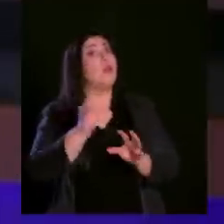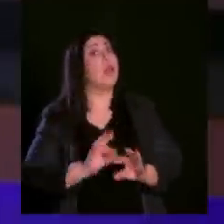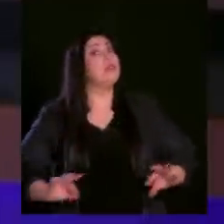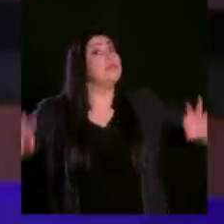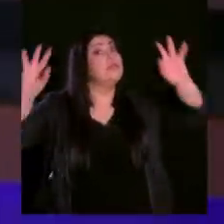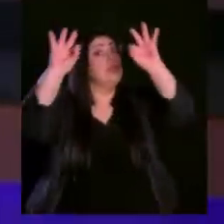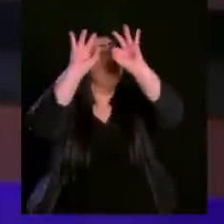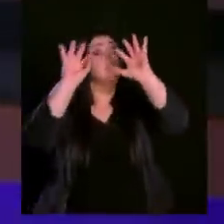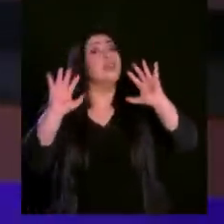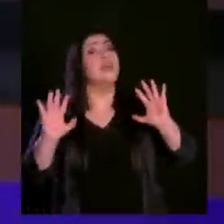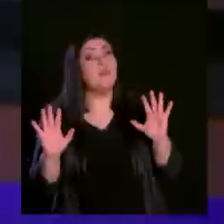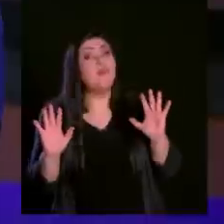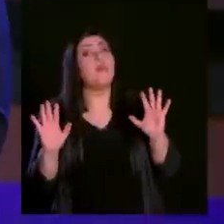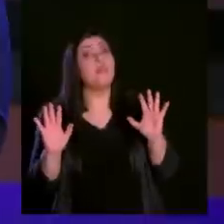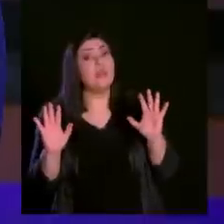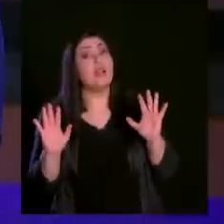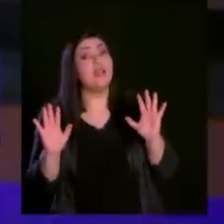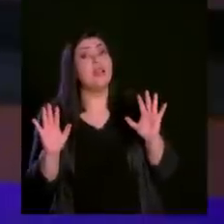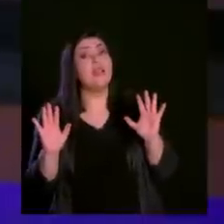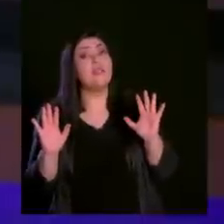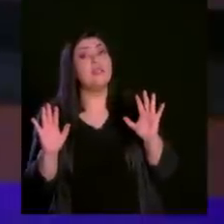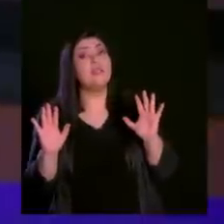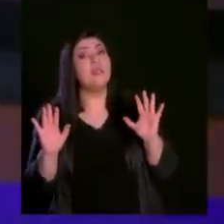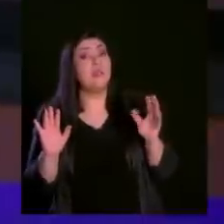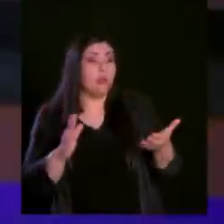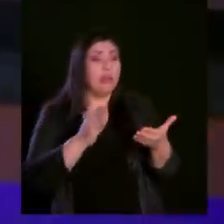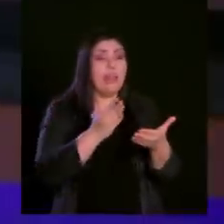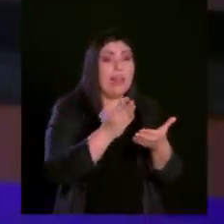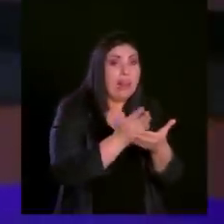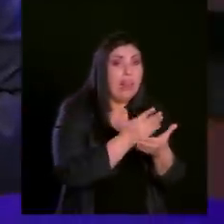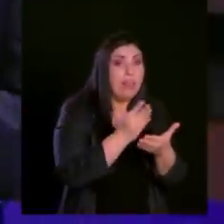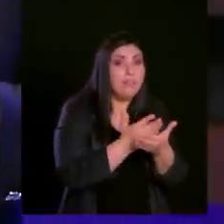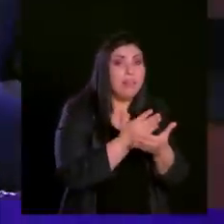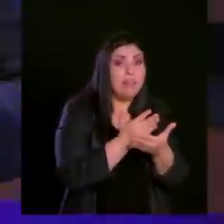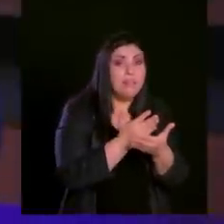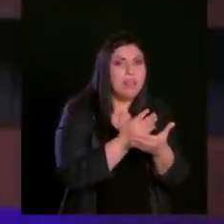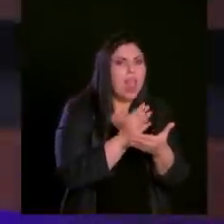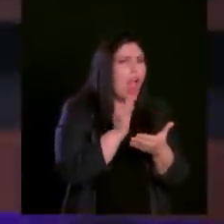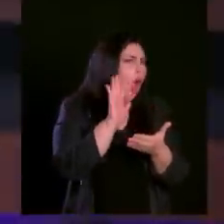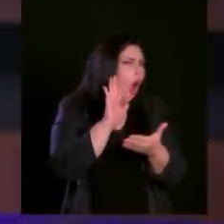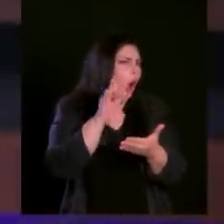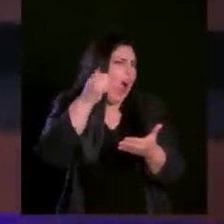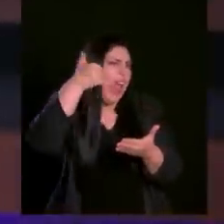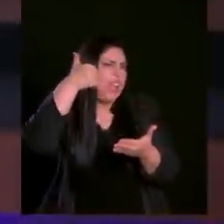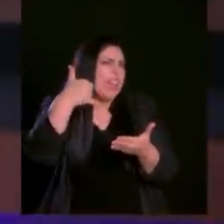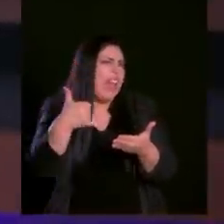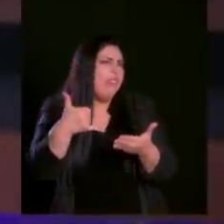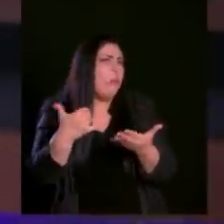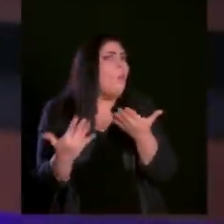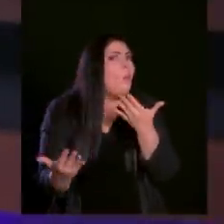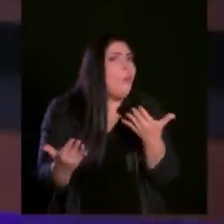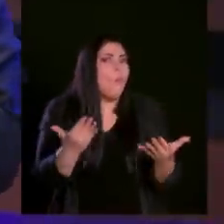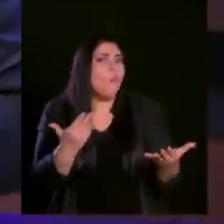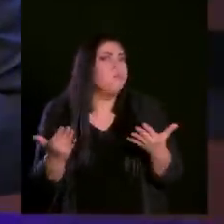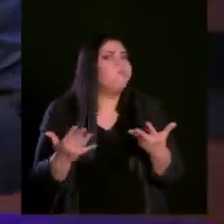los contactos de las chavas que me estoy conectando Usted ya sabe o sea por qué se vuelve tan importante esto